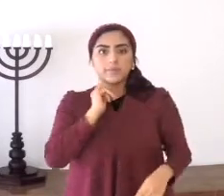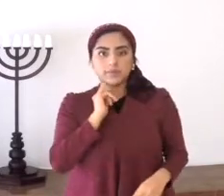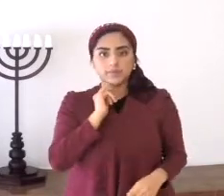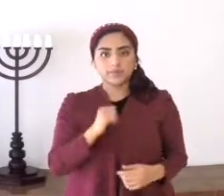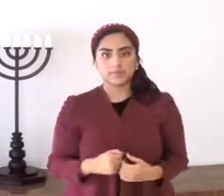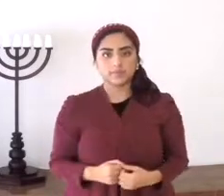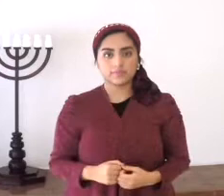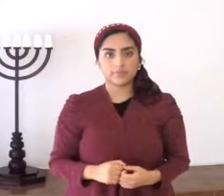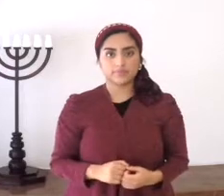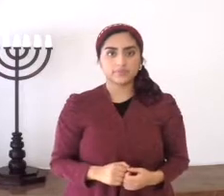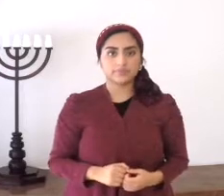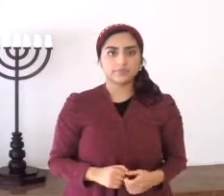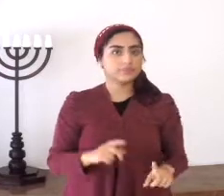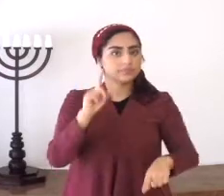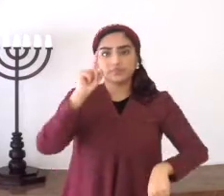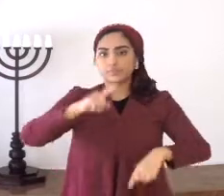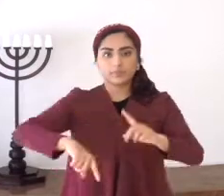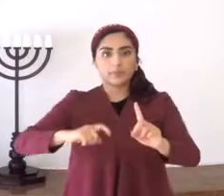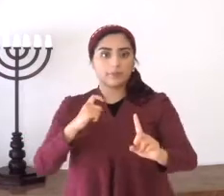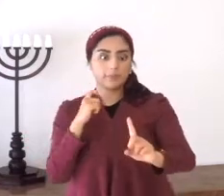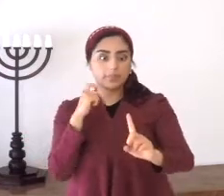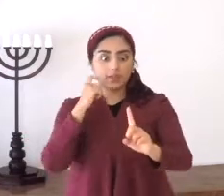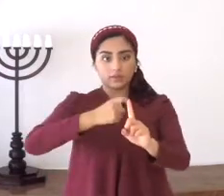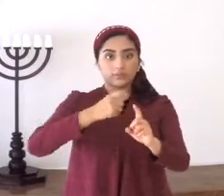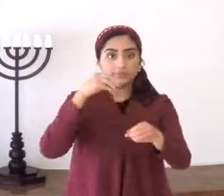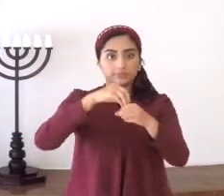grande como la redención de Israel.